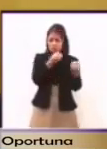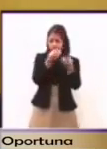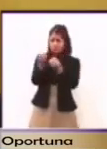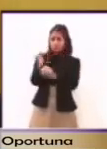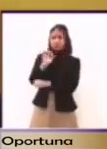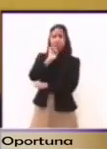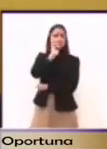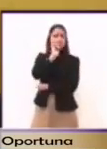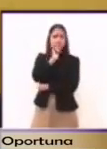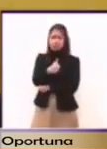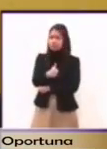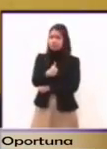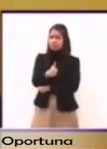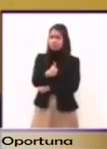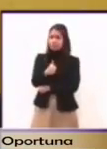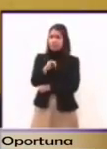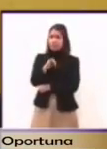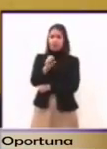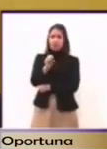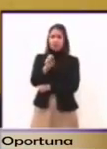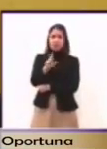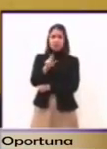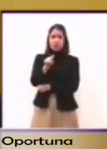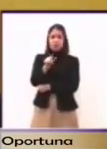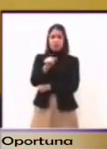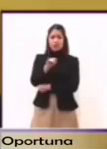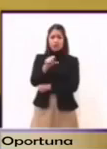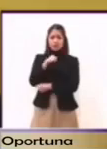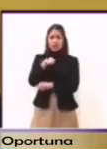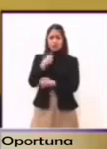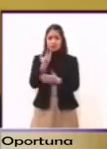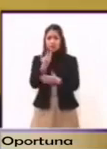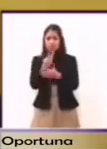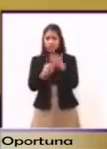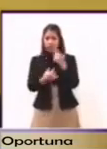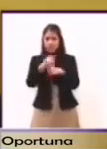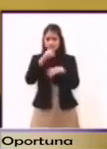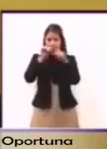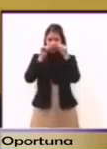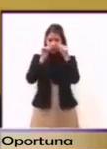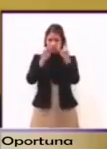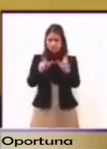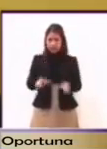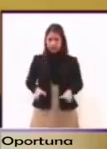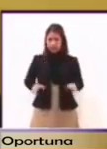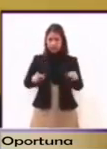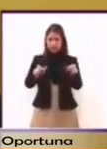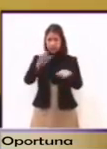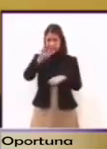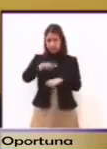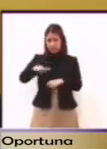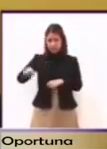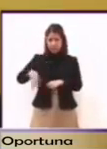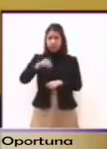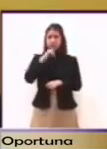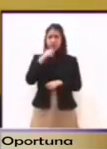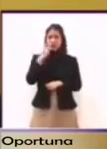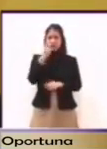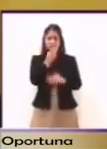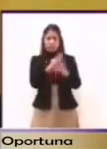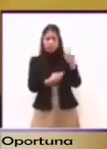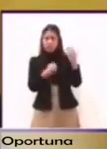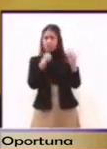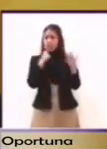Fortapaz no es pues una estrategia para atender la seguridad en Michoacán. Es el Fortapaz